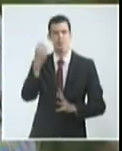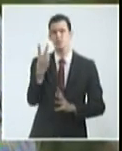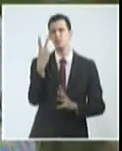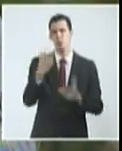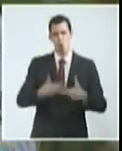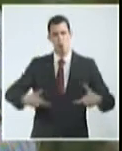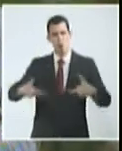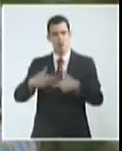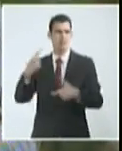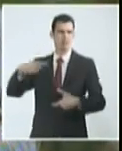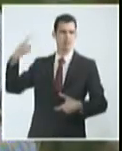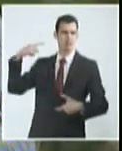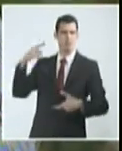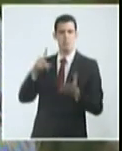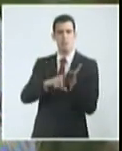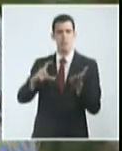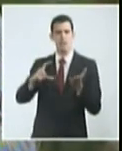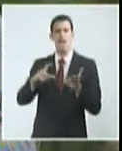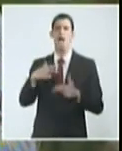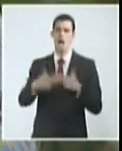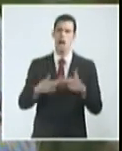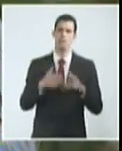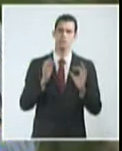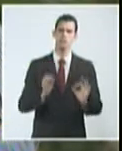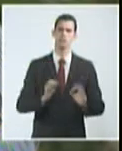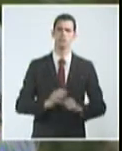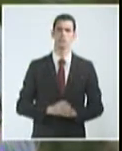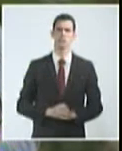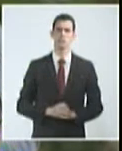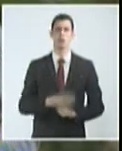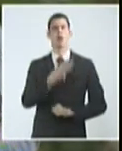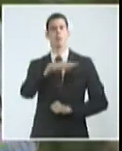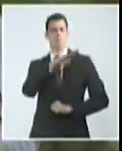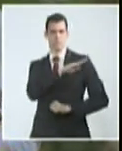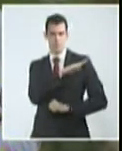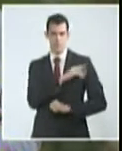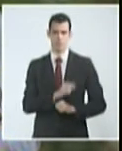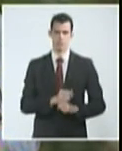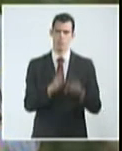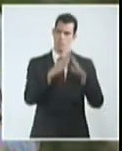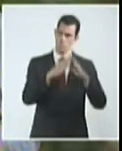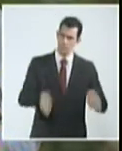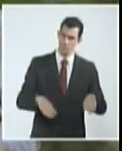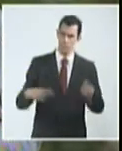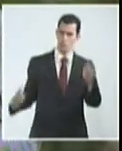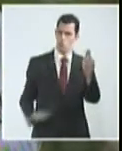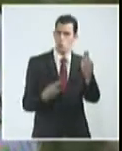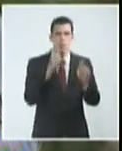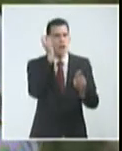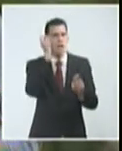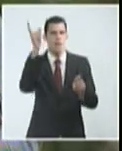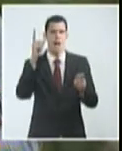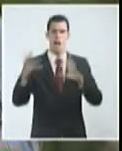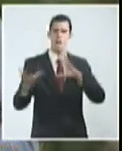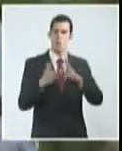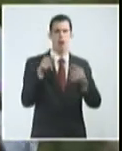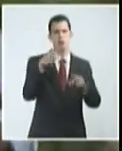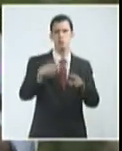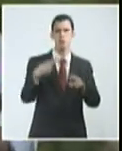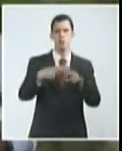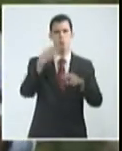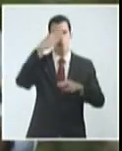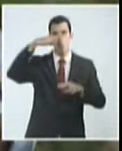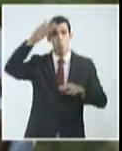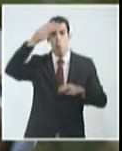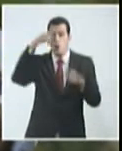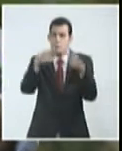la paz, junto a la batalla ideológica y la batalla económica, son nuestras prioridades. La paz y la seguridad ciudadana son